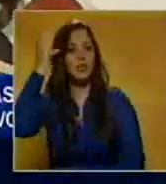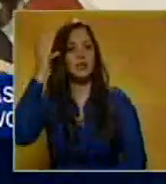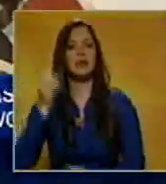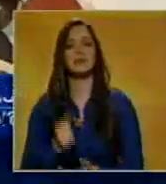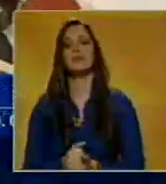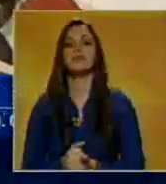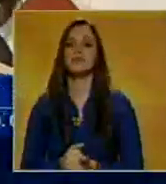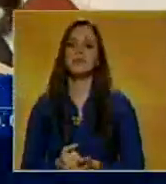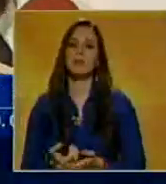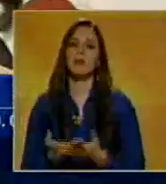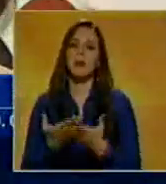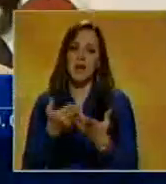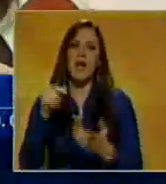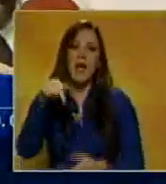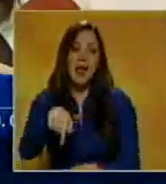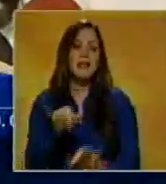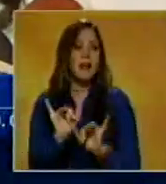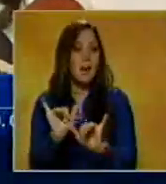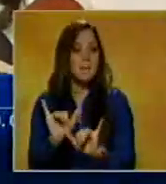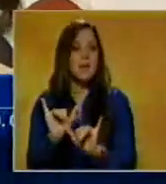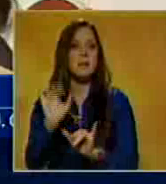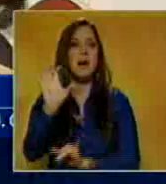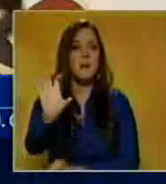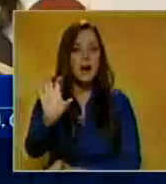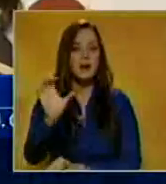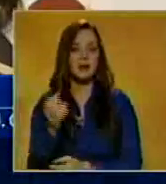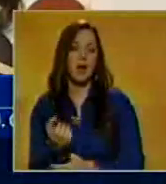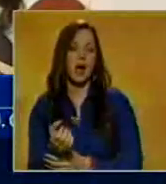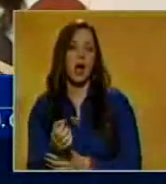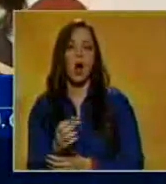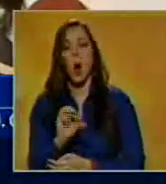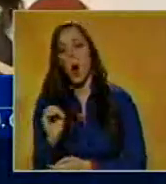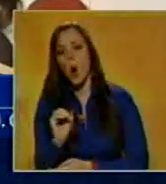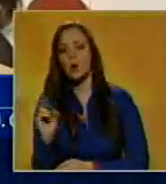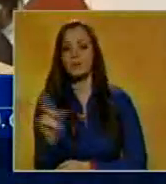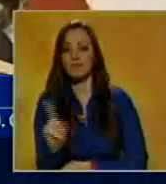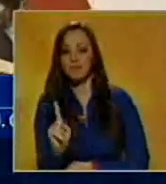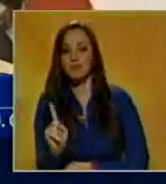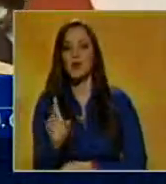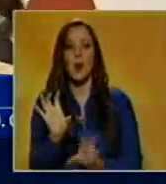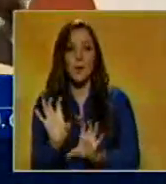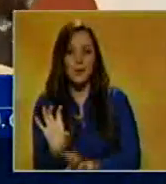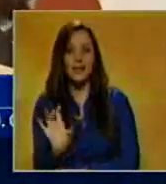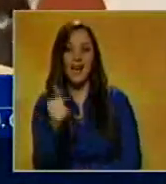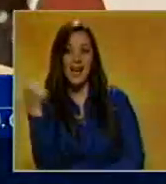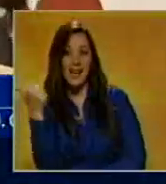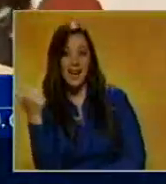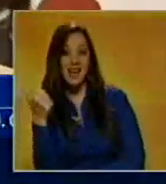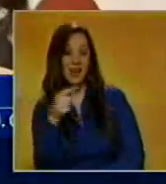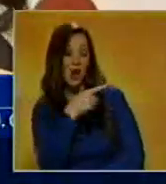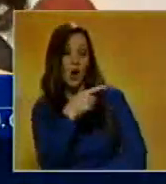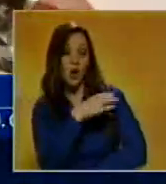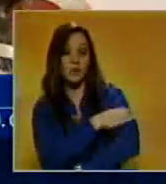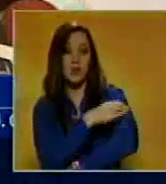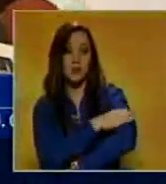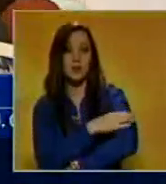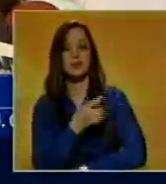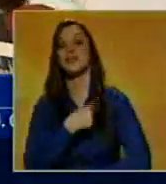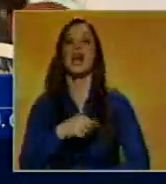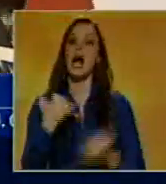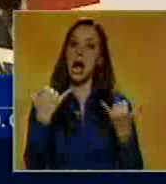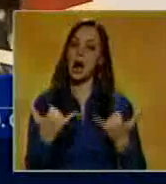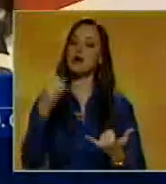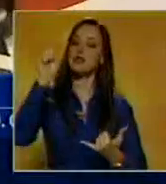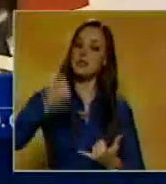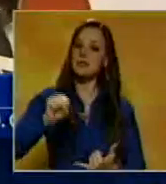a esta patria y creen que esta es la misma patria o la no patria que ellos tenían. Ahorita tenemos patria. Nuestro